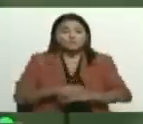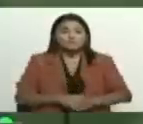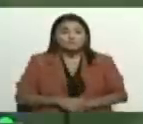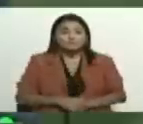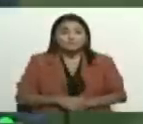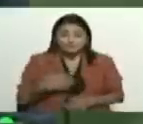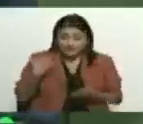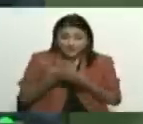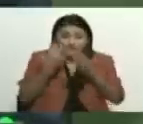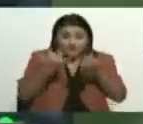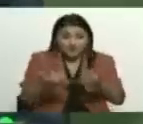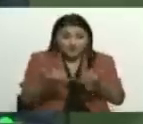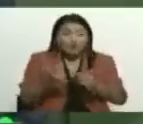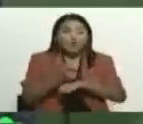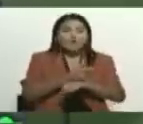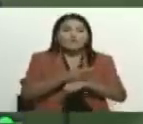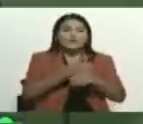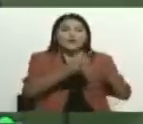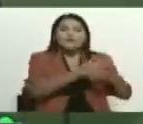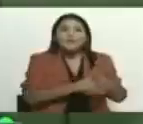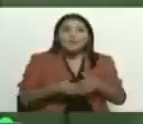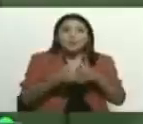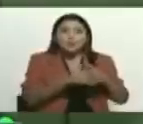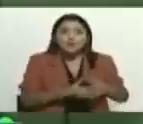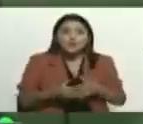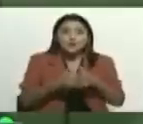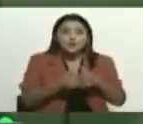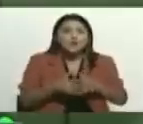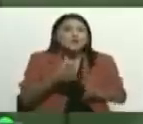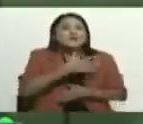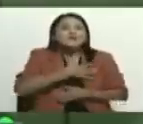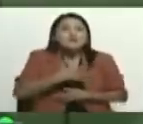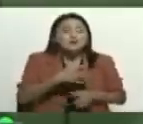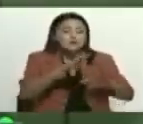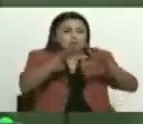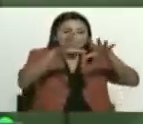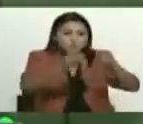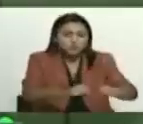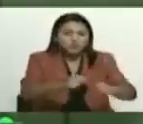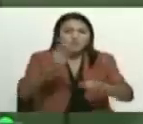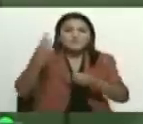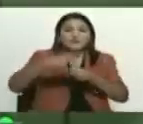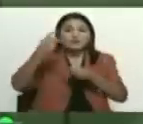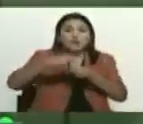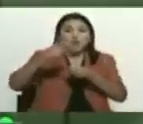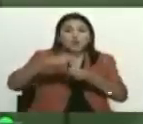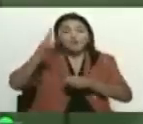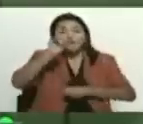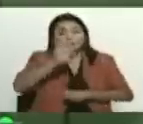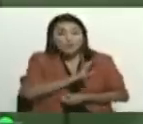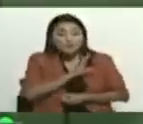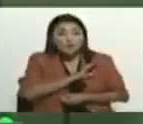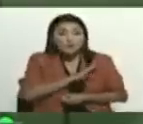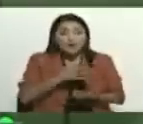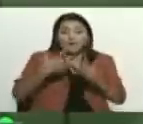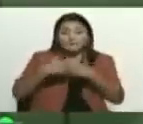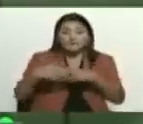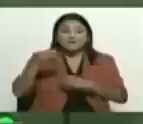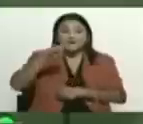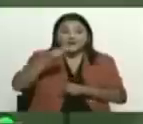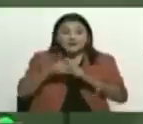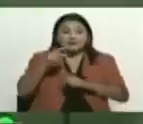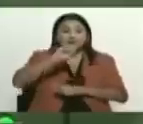1899. Hoy, el gobierno de los Estados Unidos de América quiere apropiarse de nuestros recursos petroleros usando a la empresa